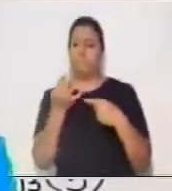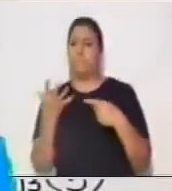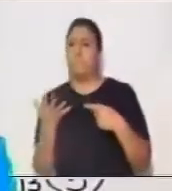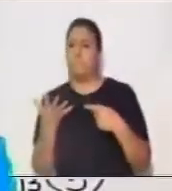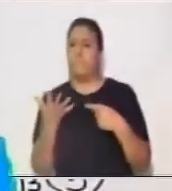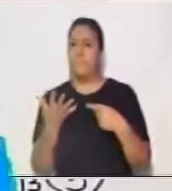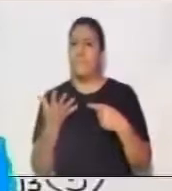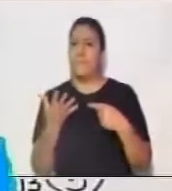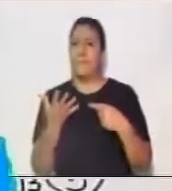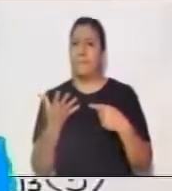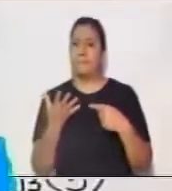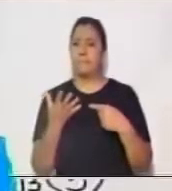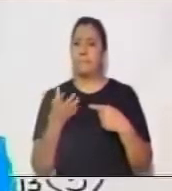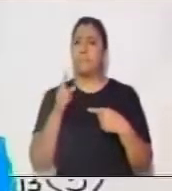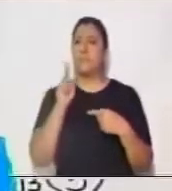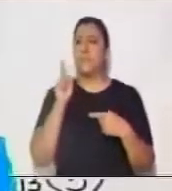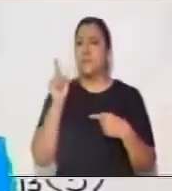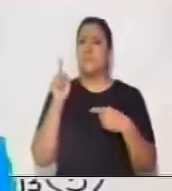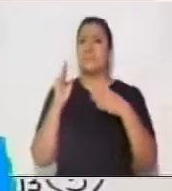Esto es todo lo que tengo.